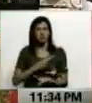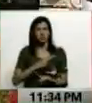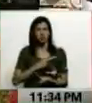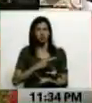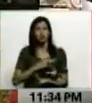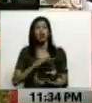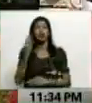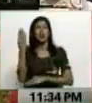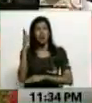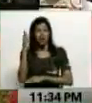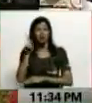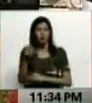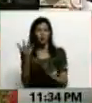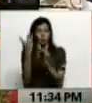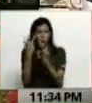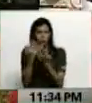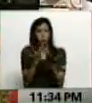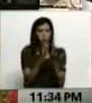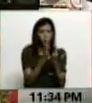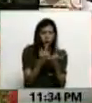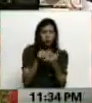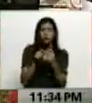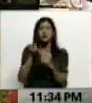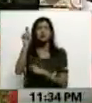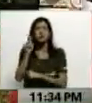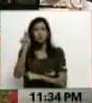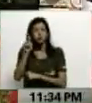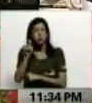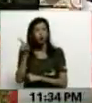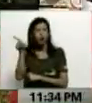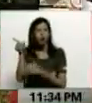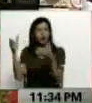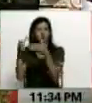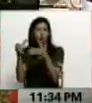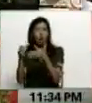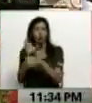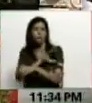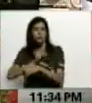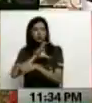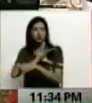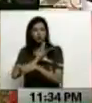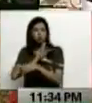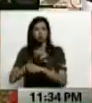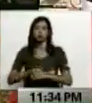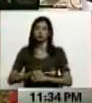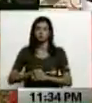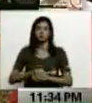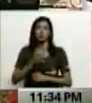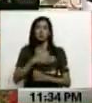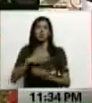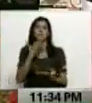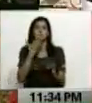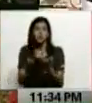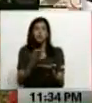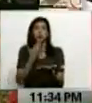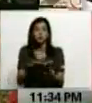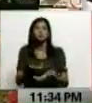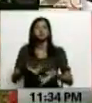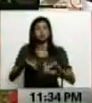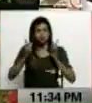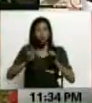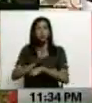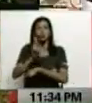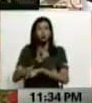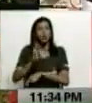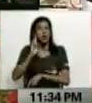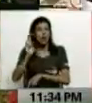un señor Valero de Lara que eran diputados ahí recuerdo pero todo lo que querían eran concesiones y traer